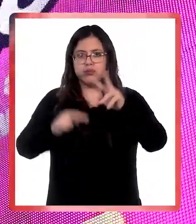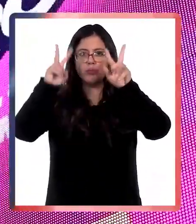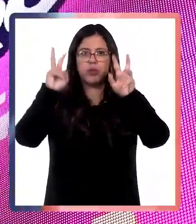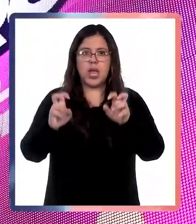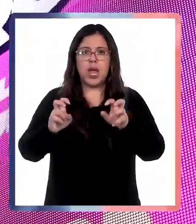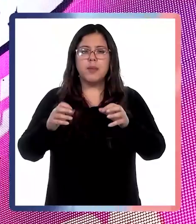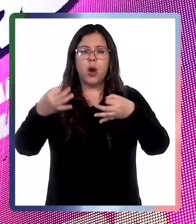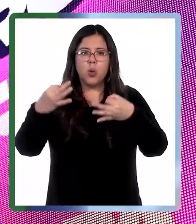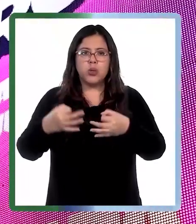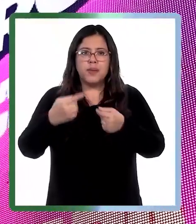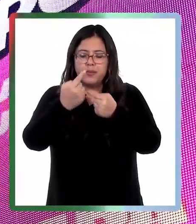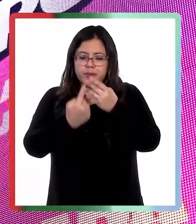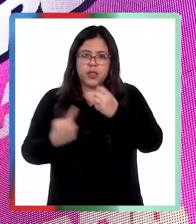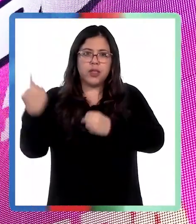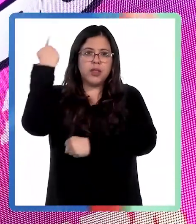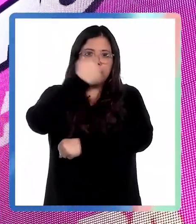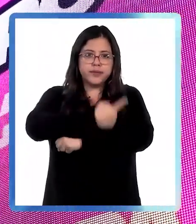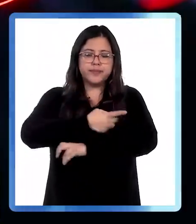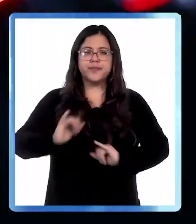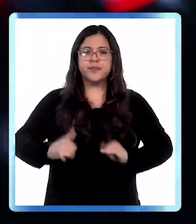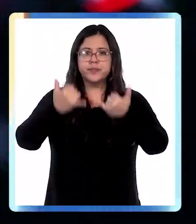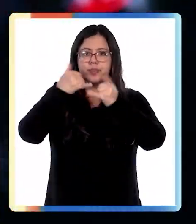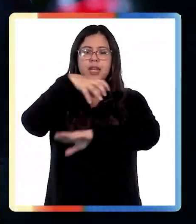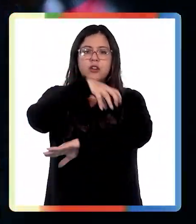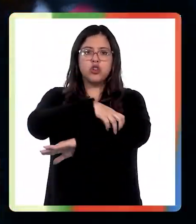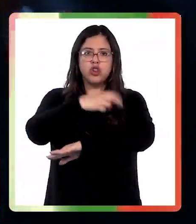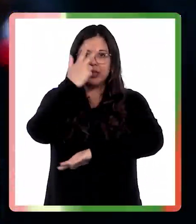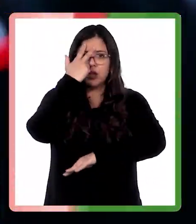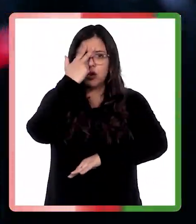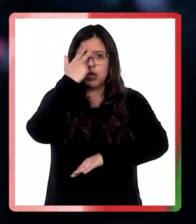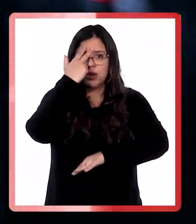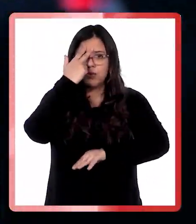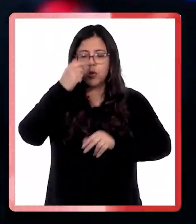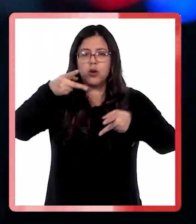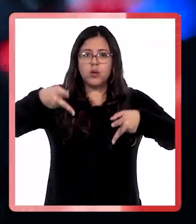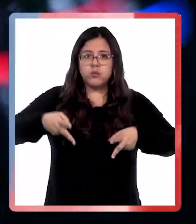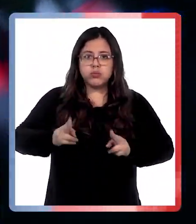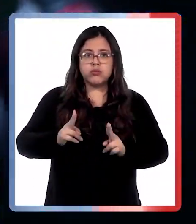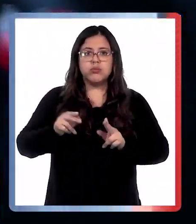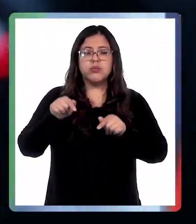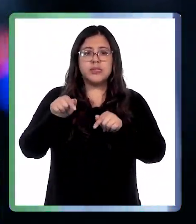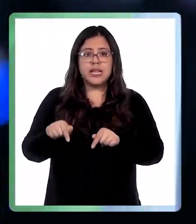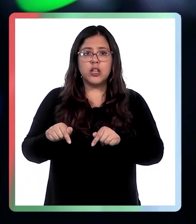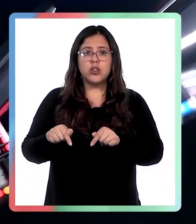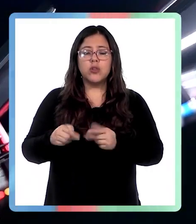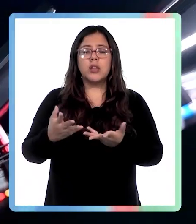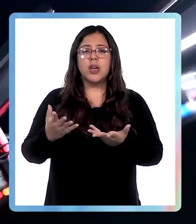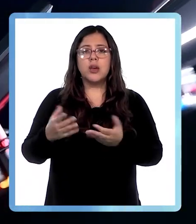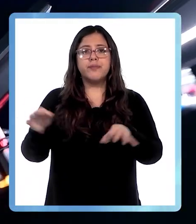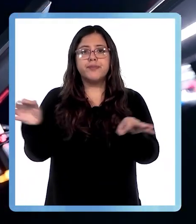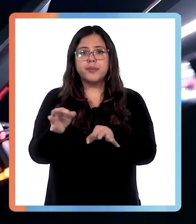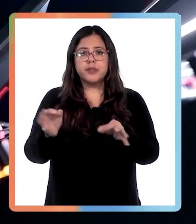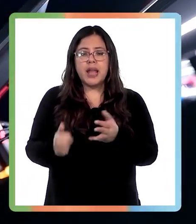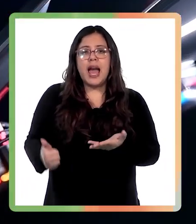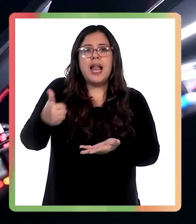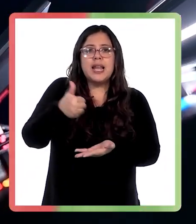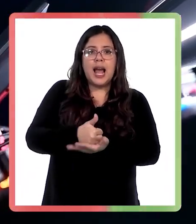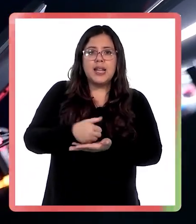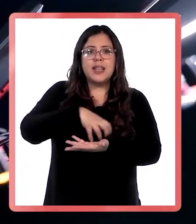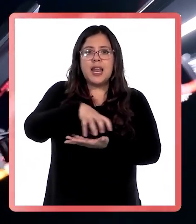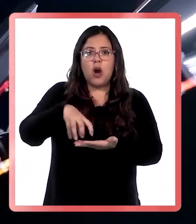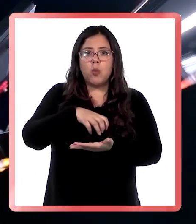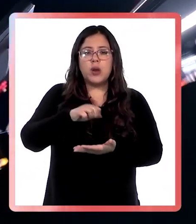de artistas que darán varias jornadas de entretención en la región de coquimbo en la inauguración de esta actividad habló el alcalde de la comuna